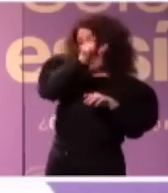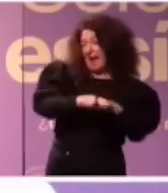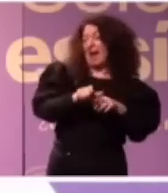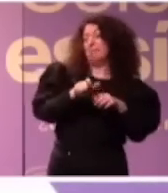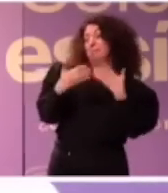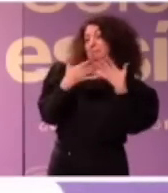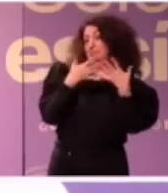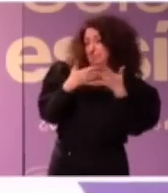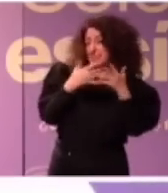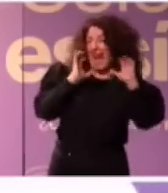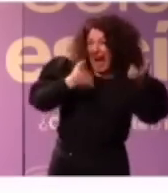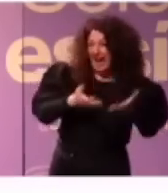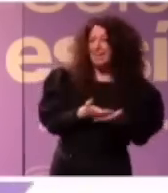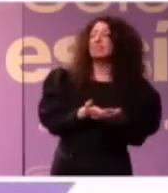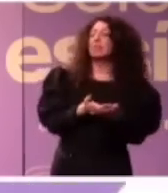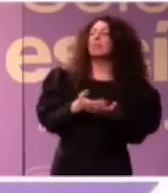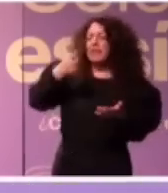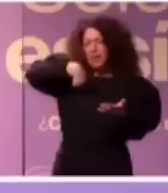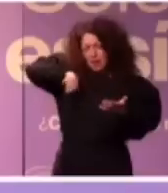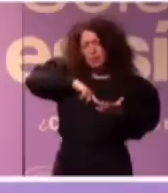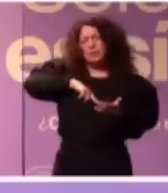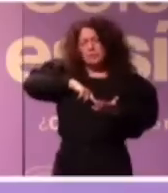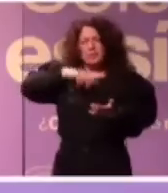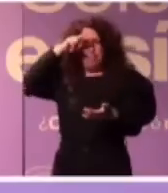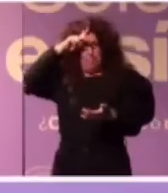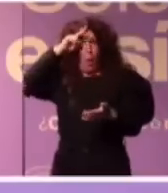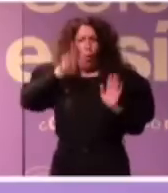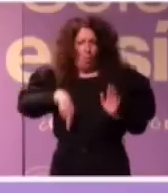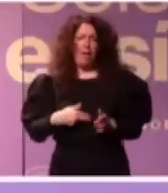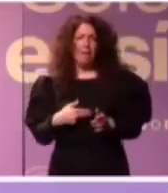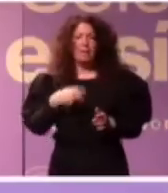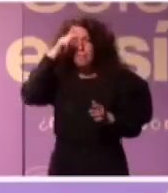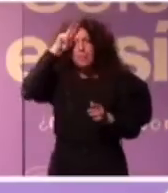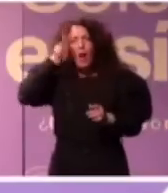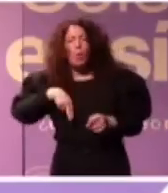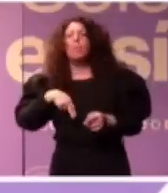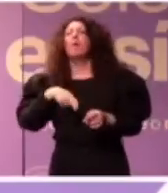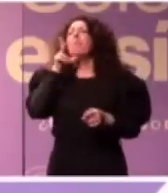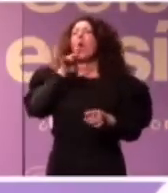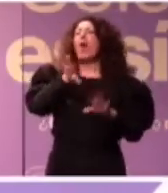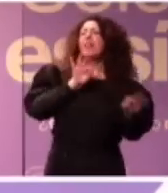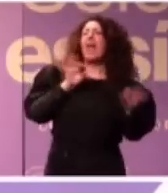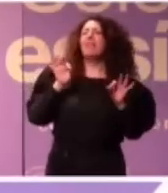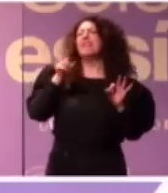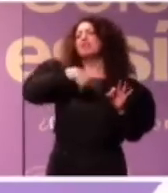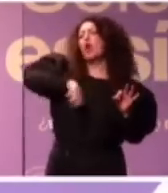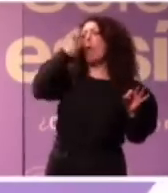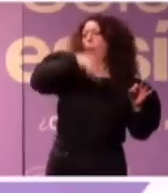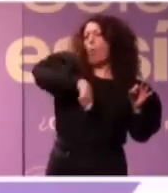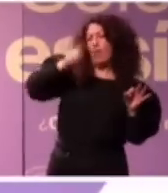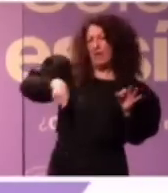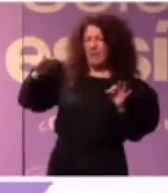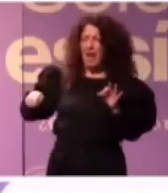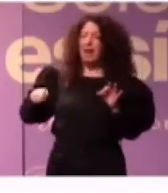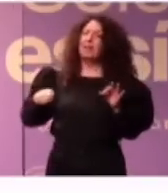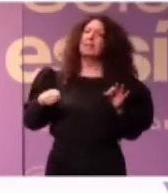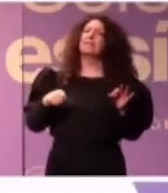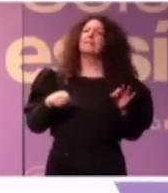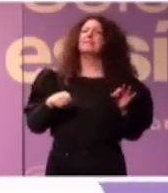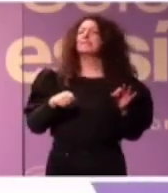Y efectivamente, estamos muy preocupadas por esas decisiones judiciales que están bajando